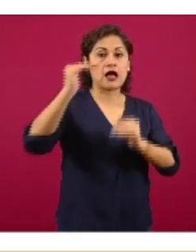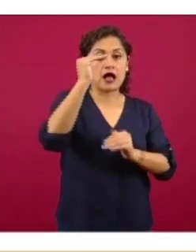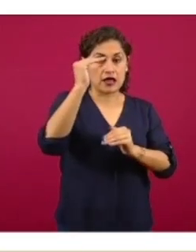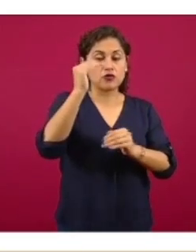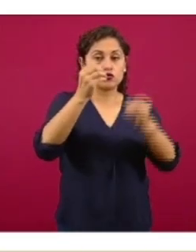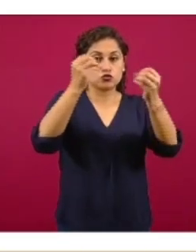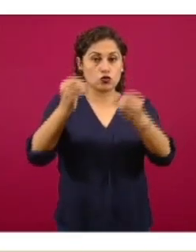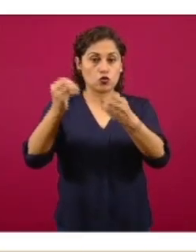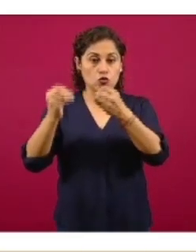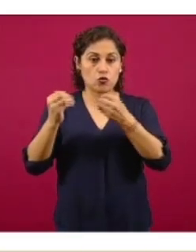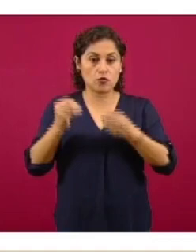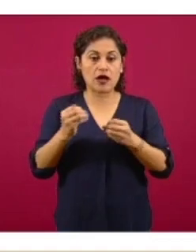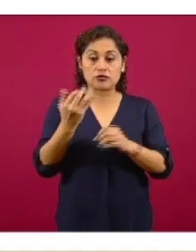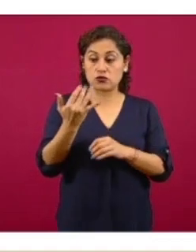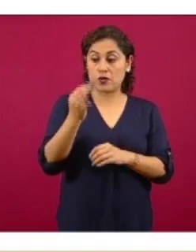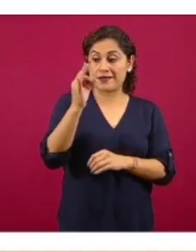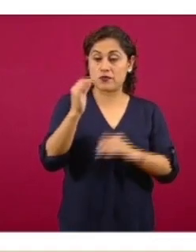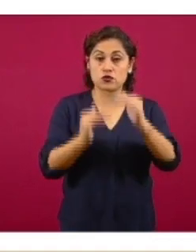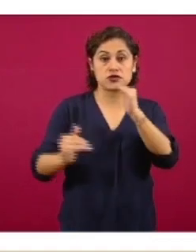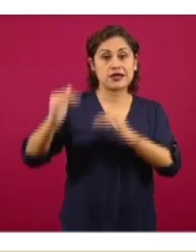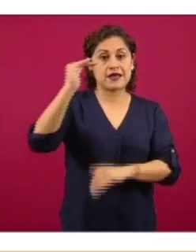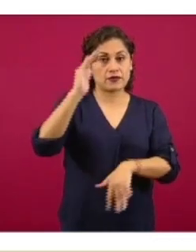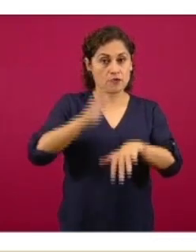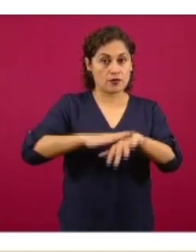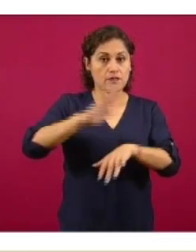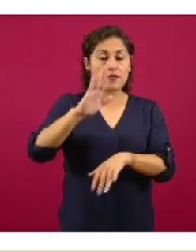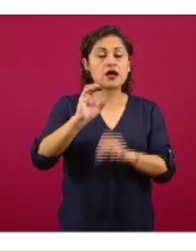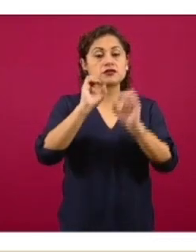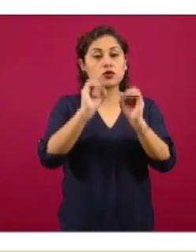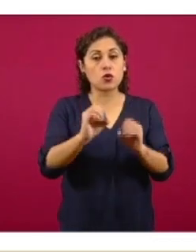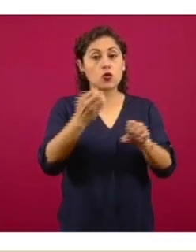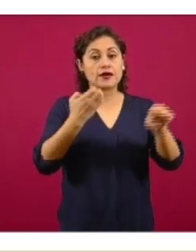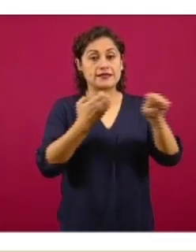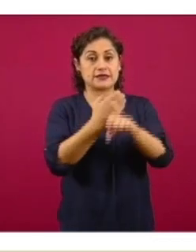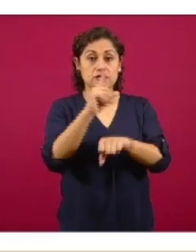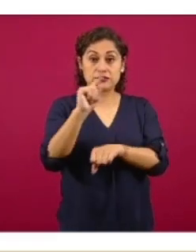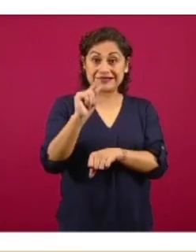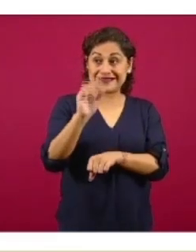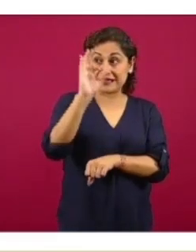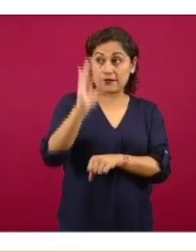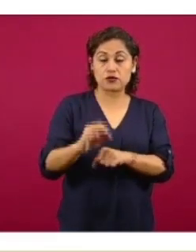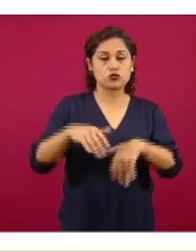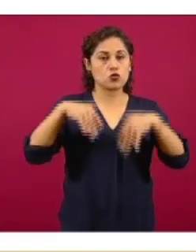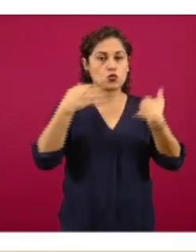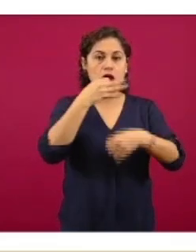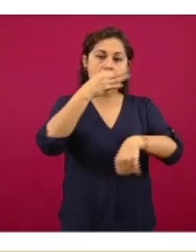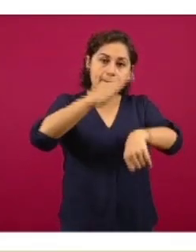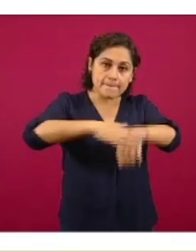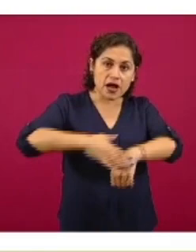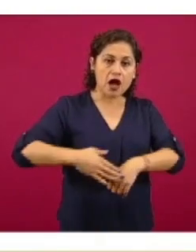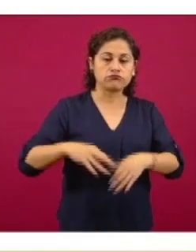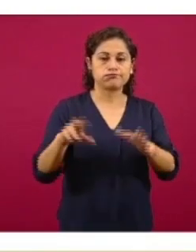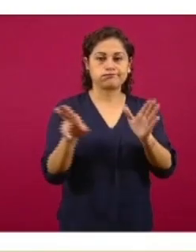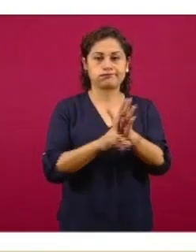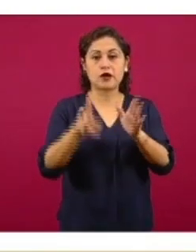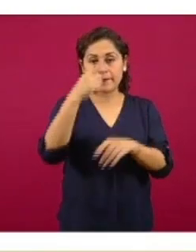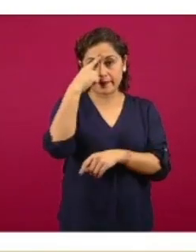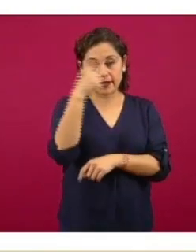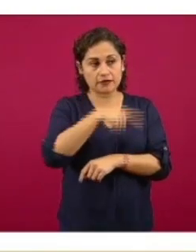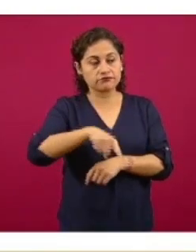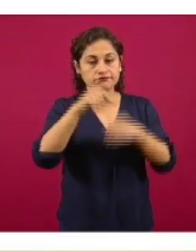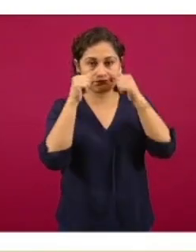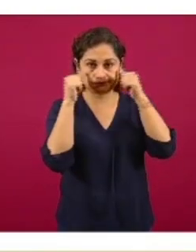del 50% y estados que están por arriba del 70%, donde ya lo consideramos como una alerta muy importante, porque